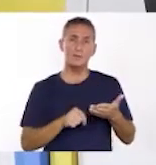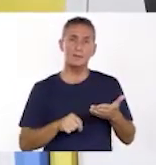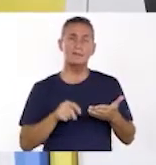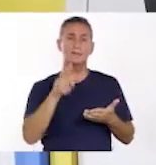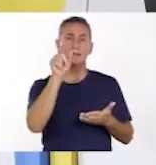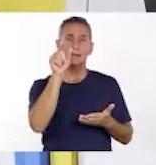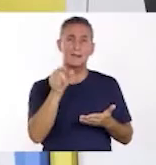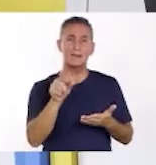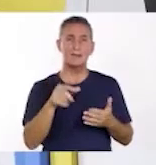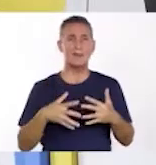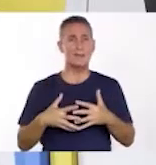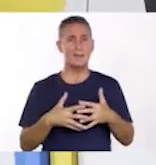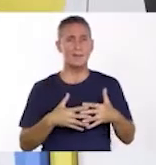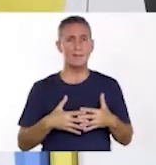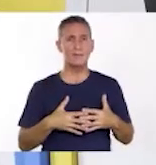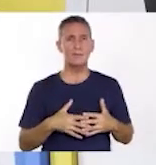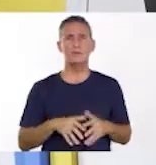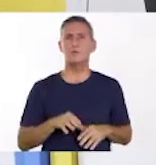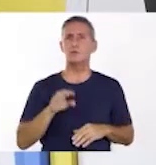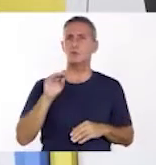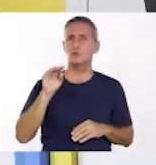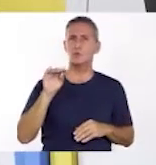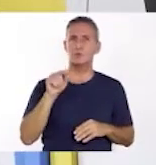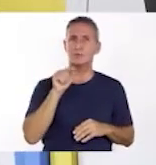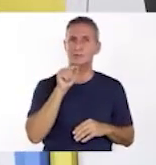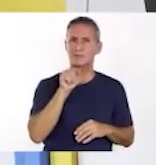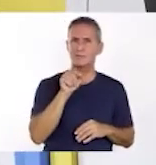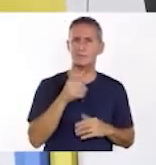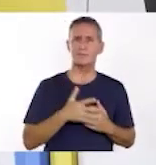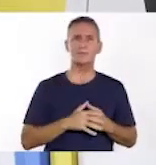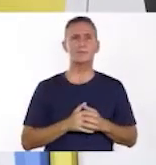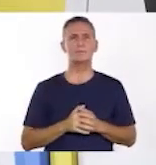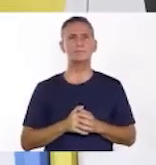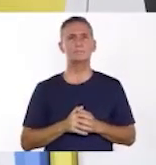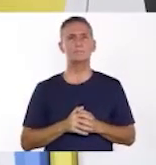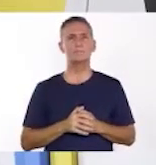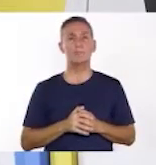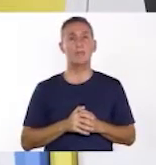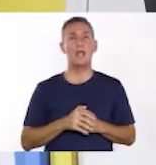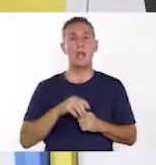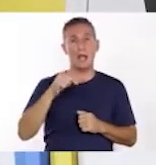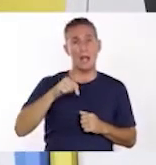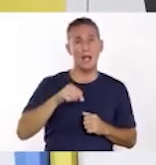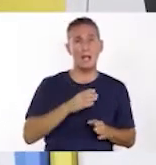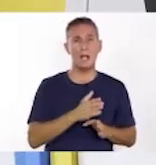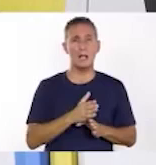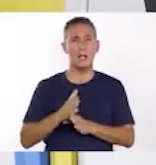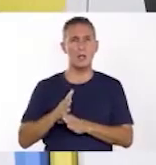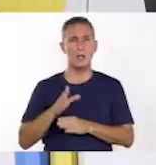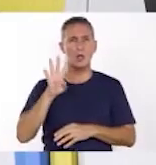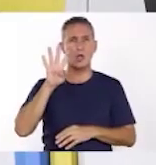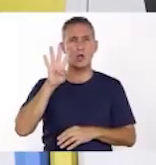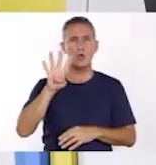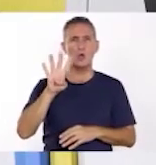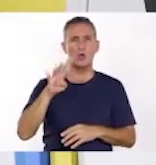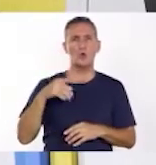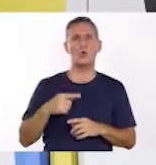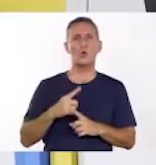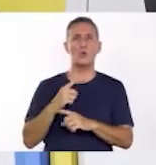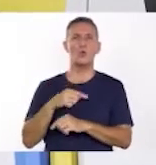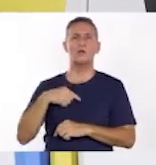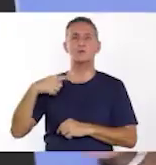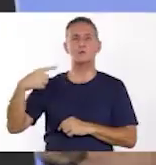lo que se dice de él y que ustedes también saben. Vamos ahora a cuarto